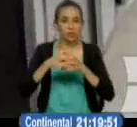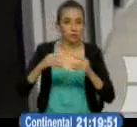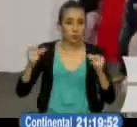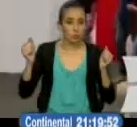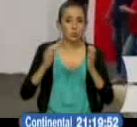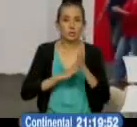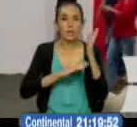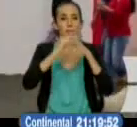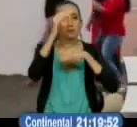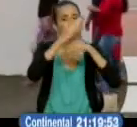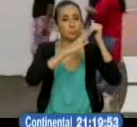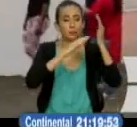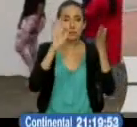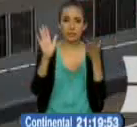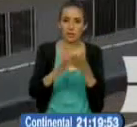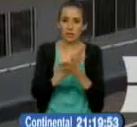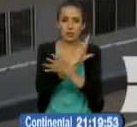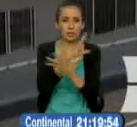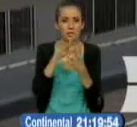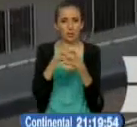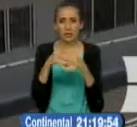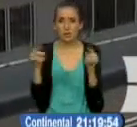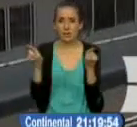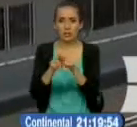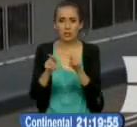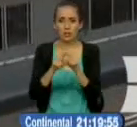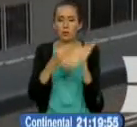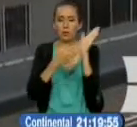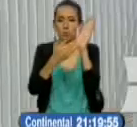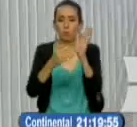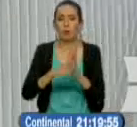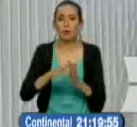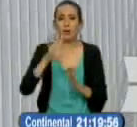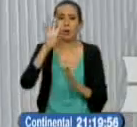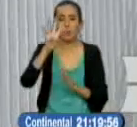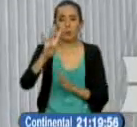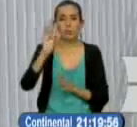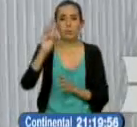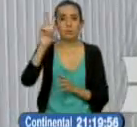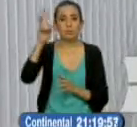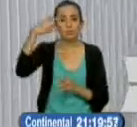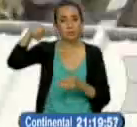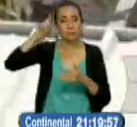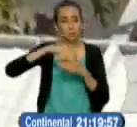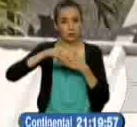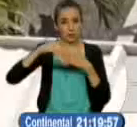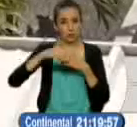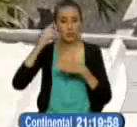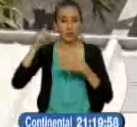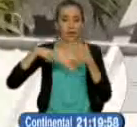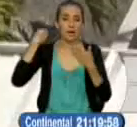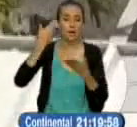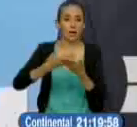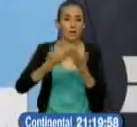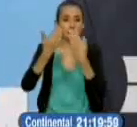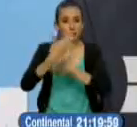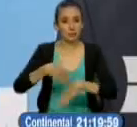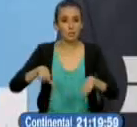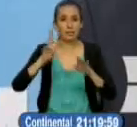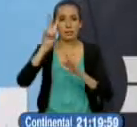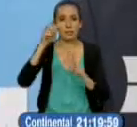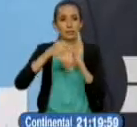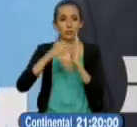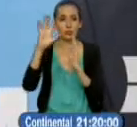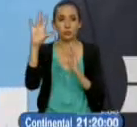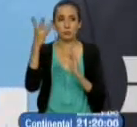de infraestructura educativa será integral. Para ello, se destinarán 472 millones de dólares hasta finales de 2017. Hay un